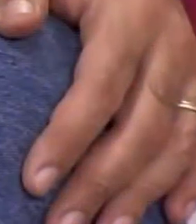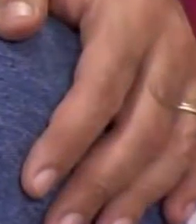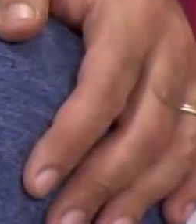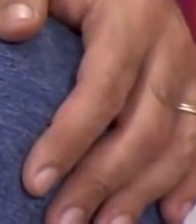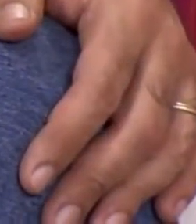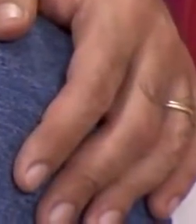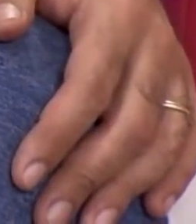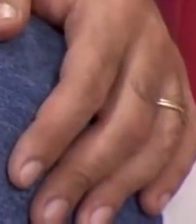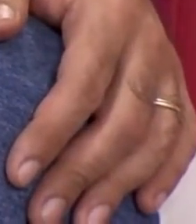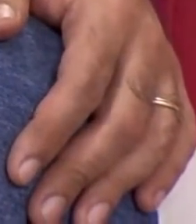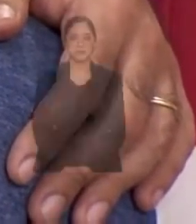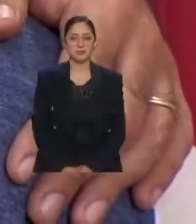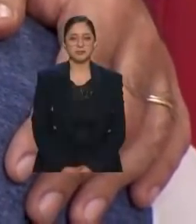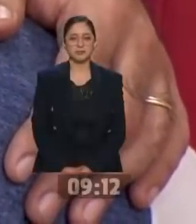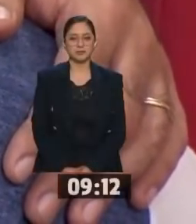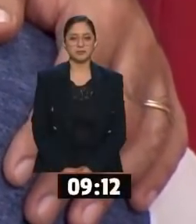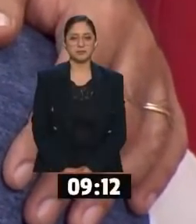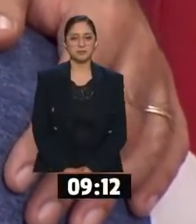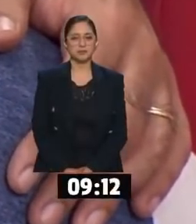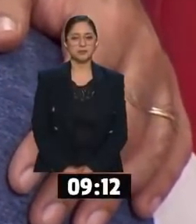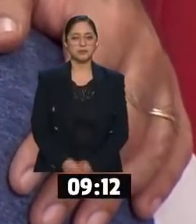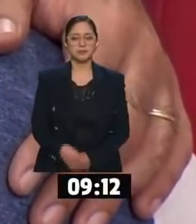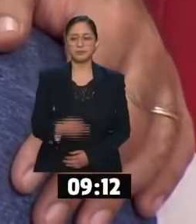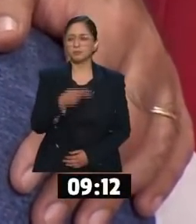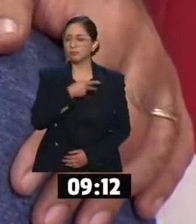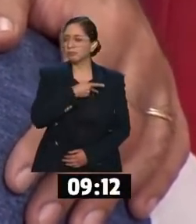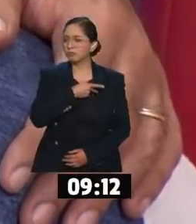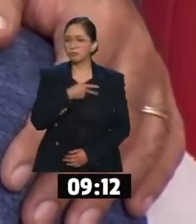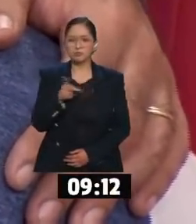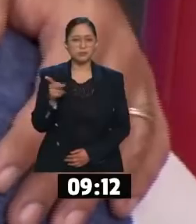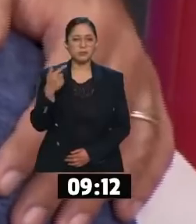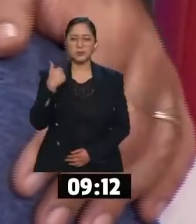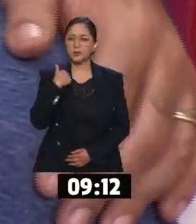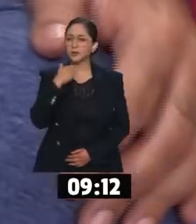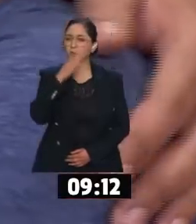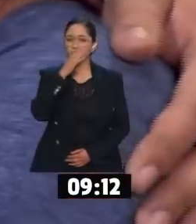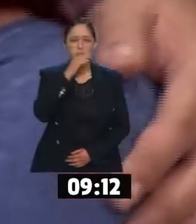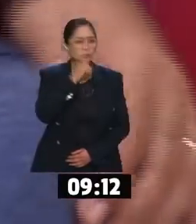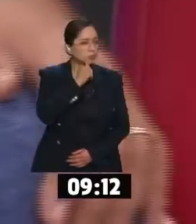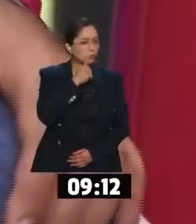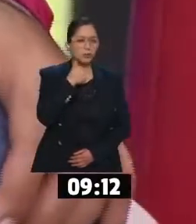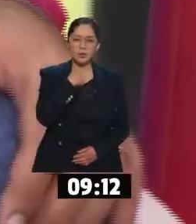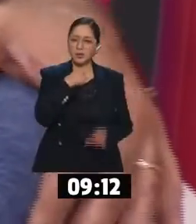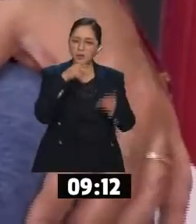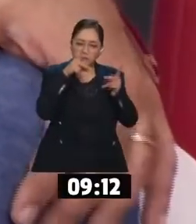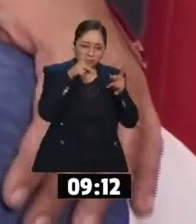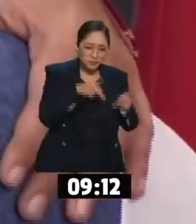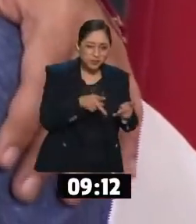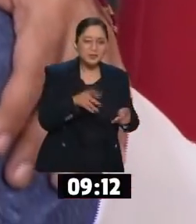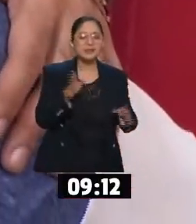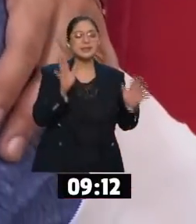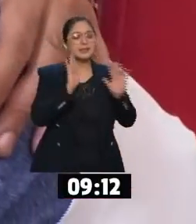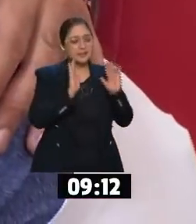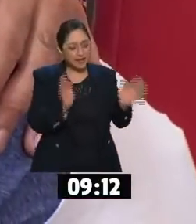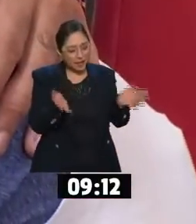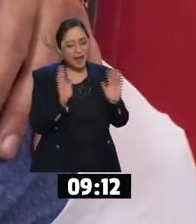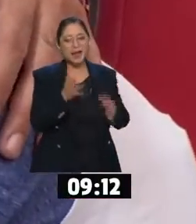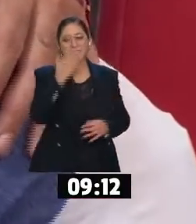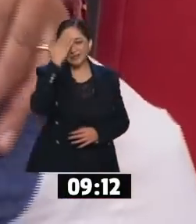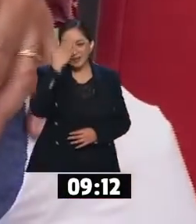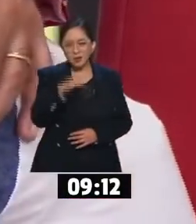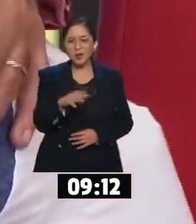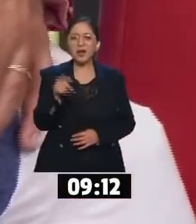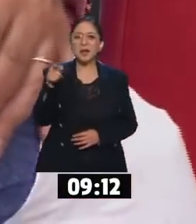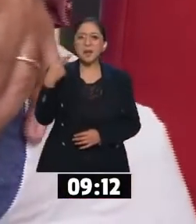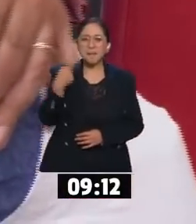No haga esto más Pobrecito difícil. señor, no puedo ir al funeral de la Señora, sí, es que Señora, no haga esto más difícil. Y no. le